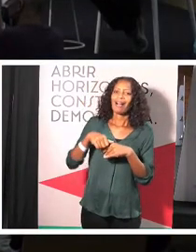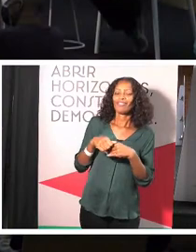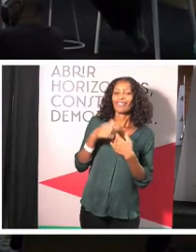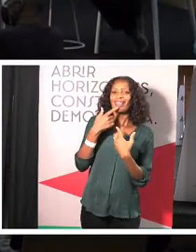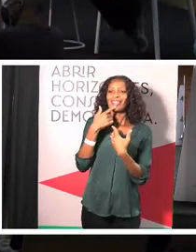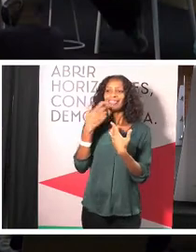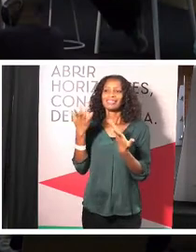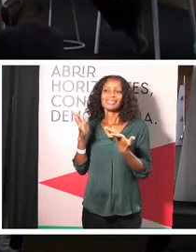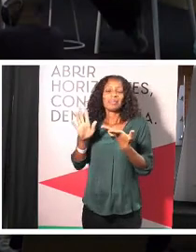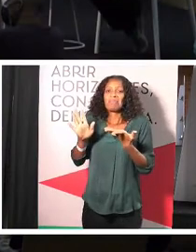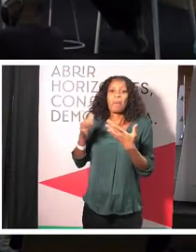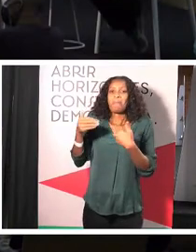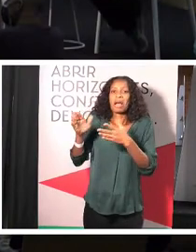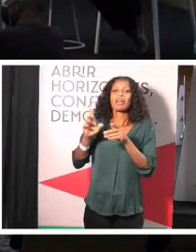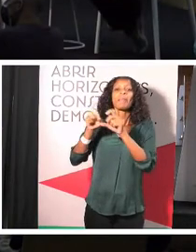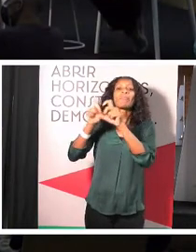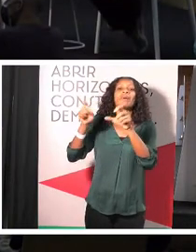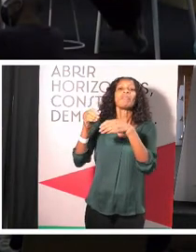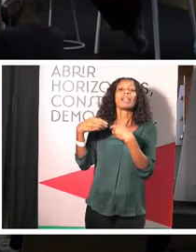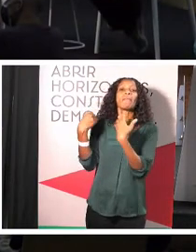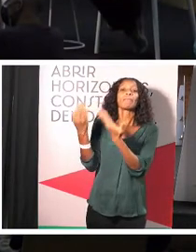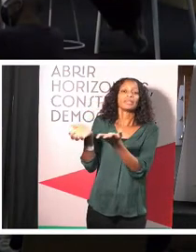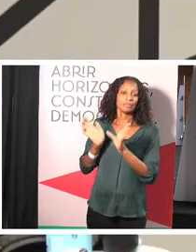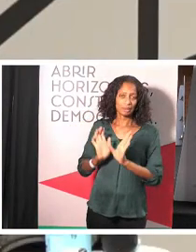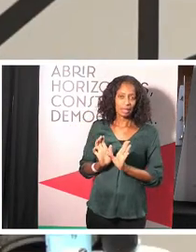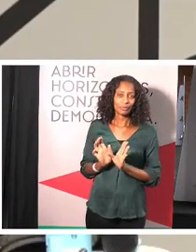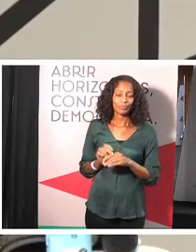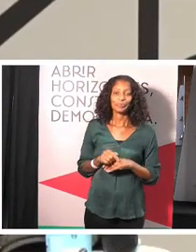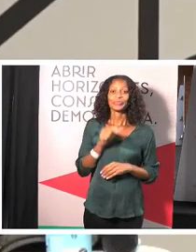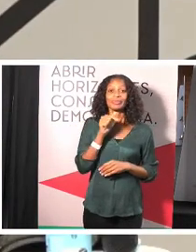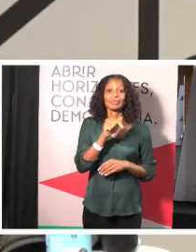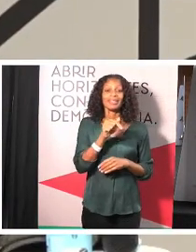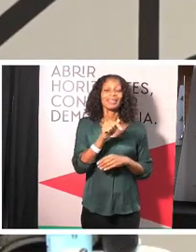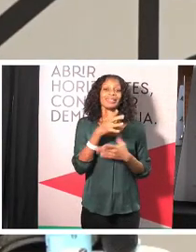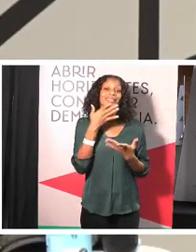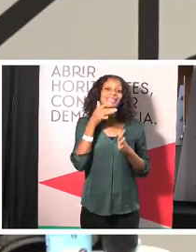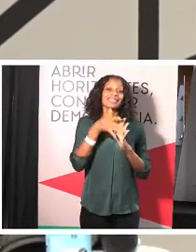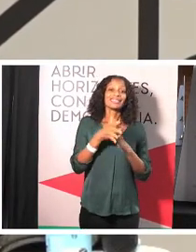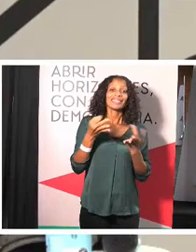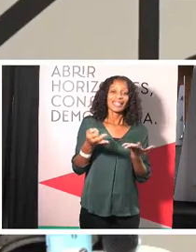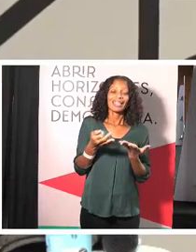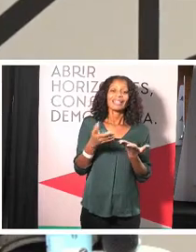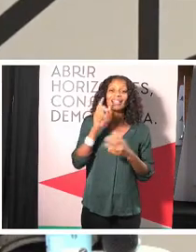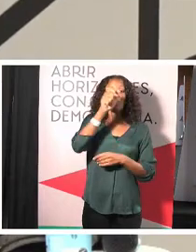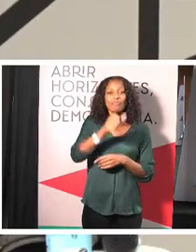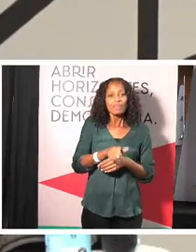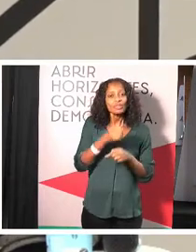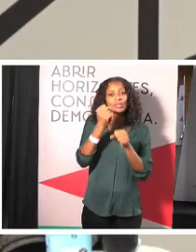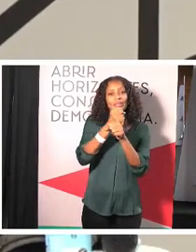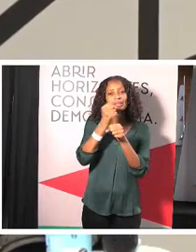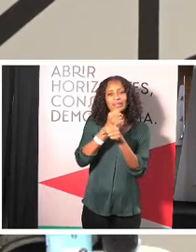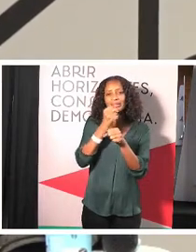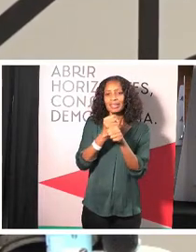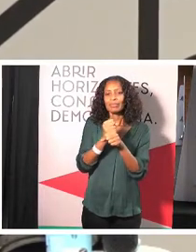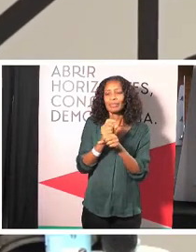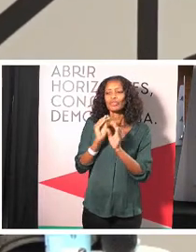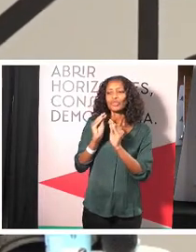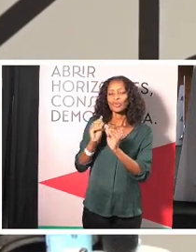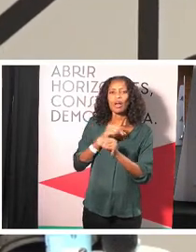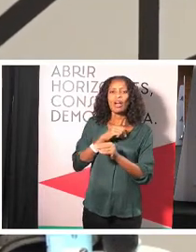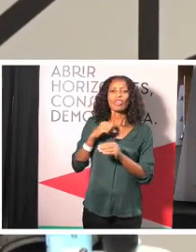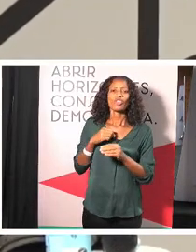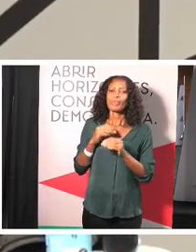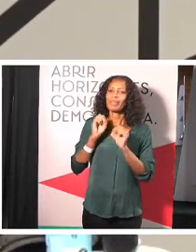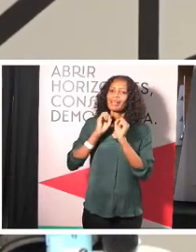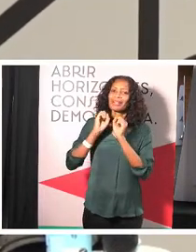de esclavitud, que es el de la renuncia a la autonomía en el desarrollo del trabajo. Es decir, el